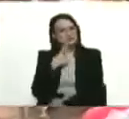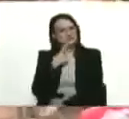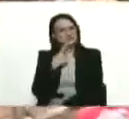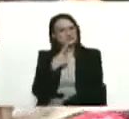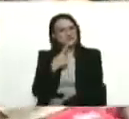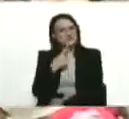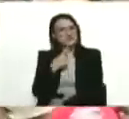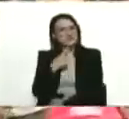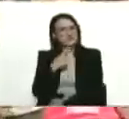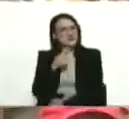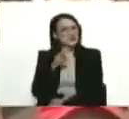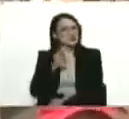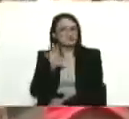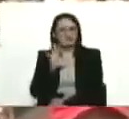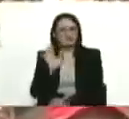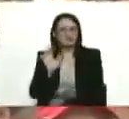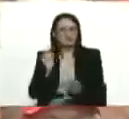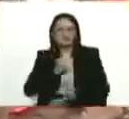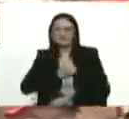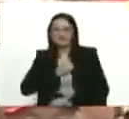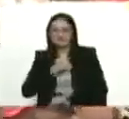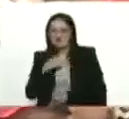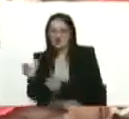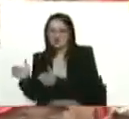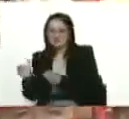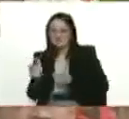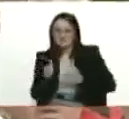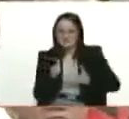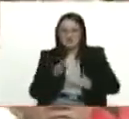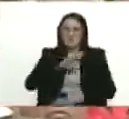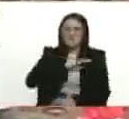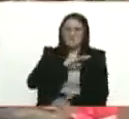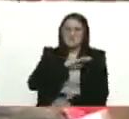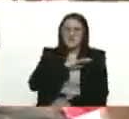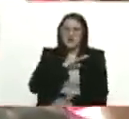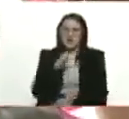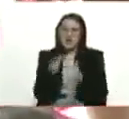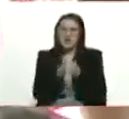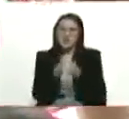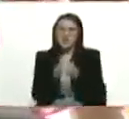yo estoy con los míos, así no tengan la razón.